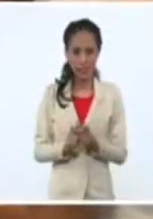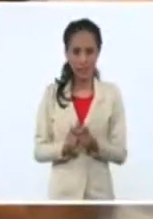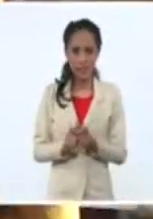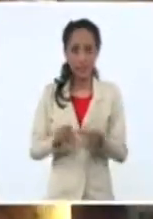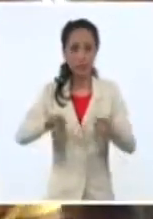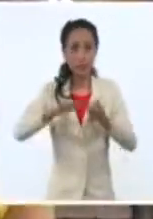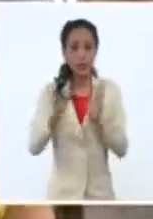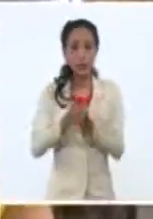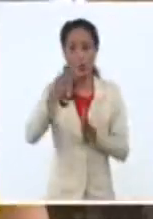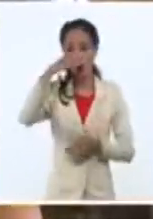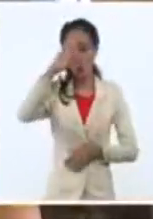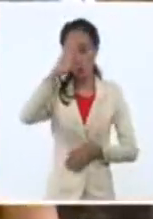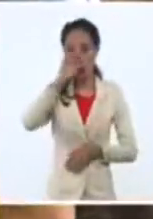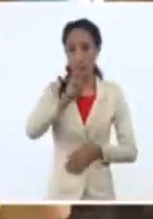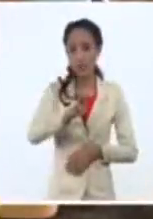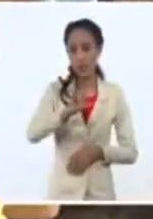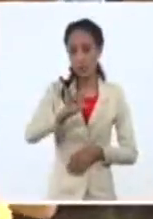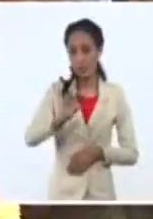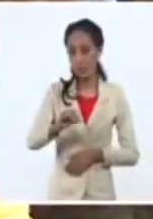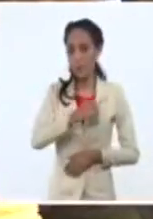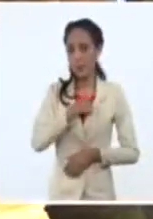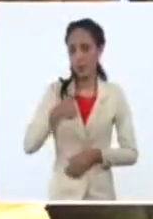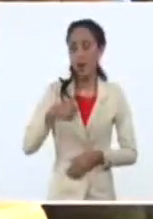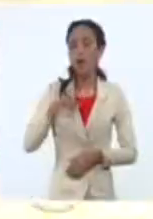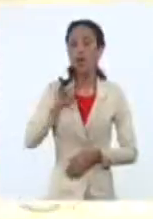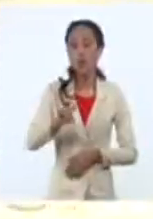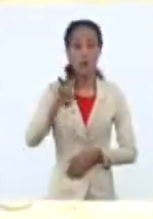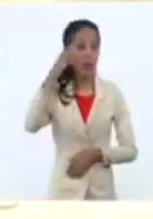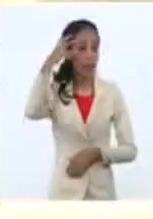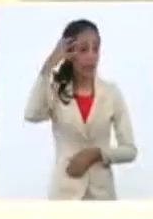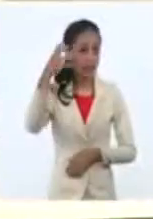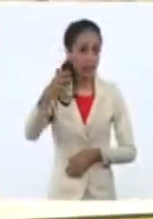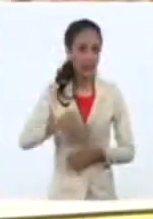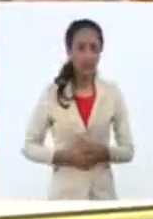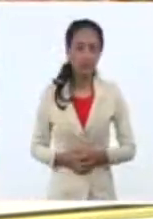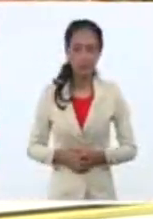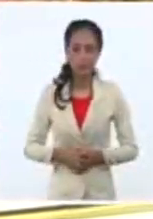Son 397 privadas y 9 estatales quienes ya enfrentan